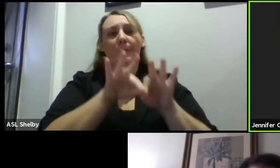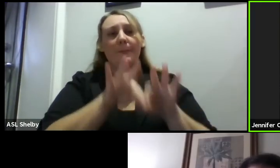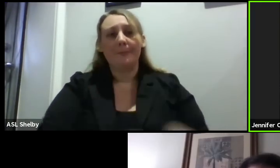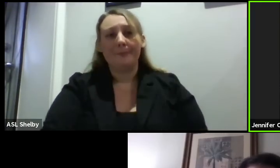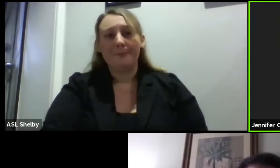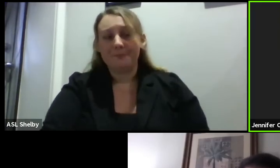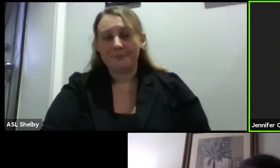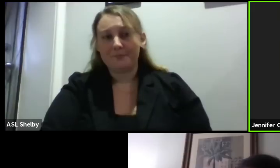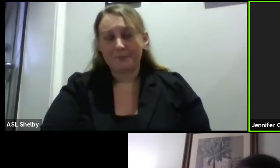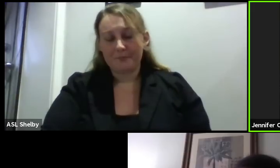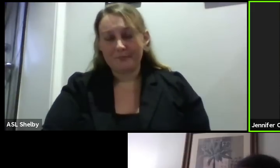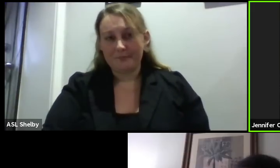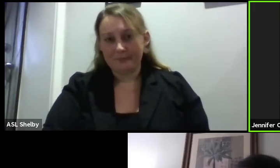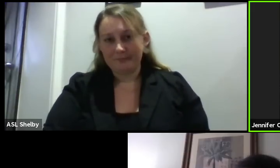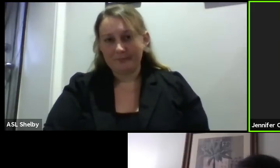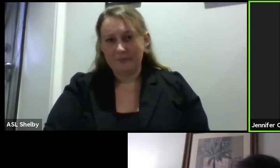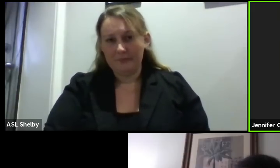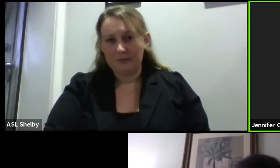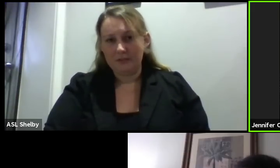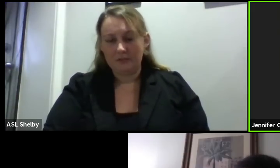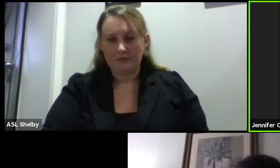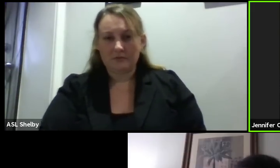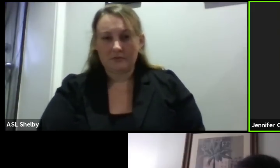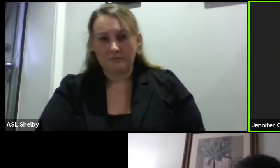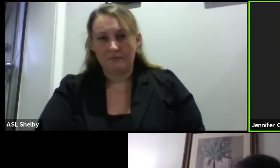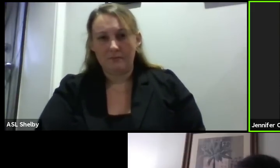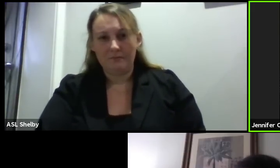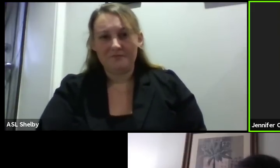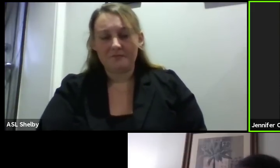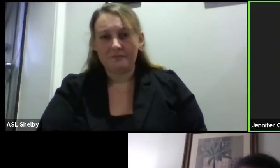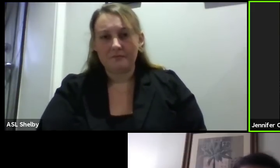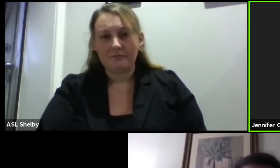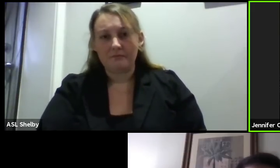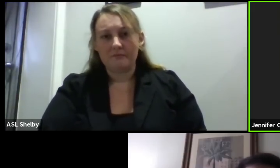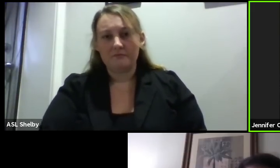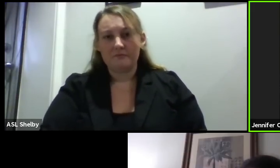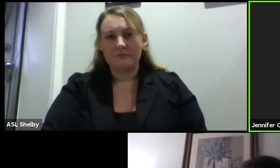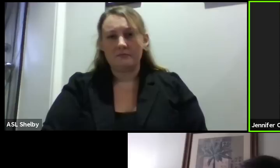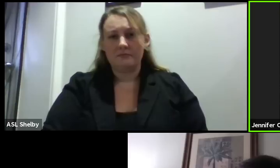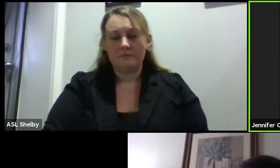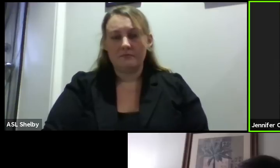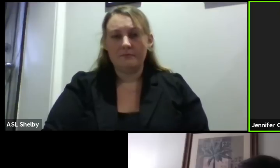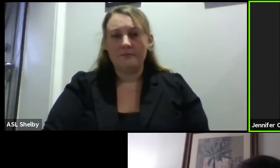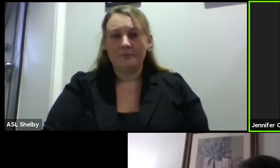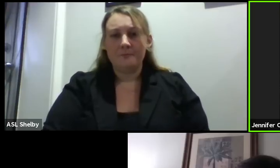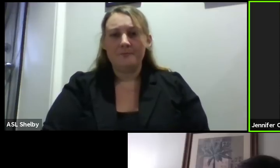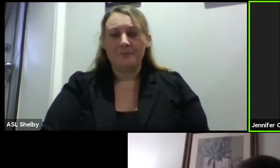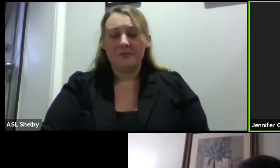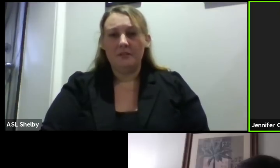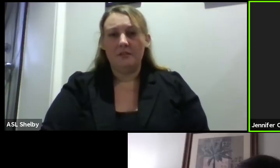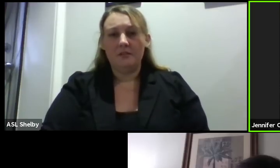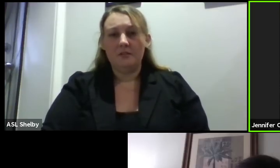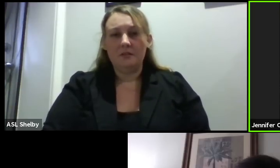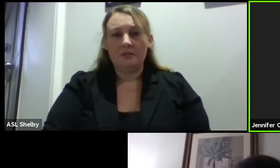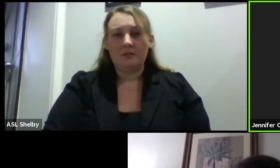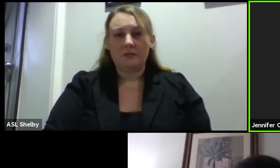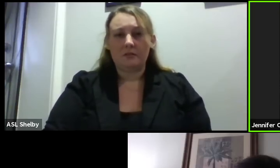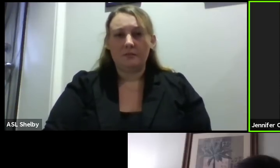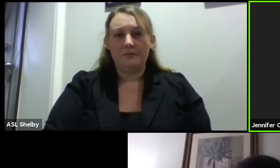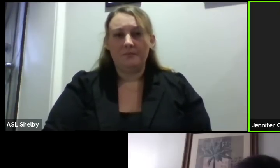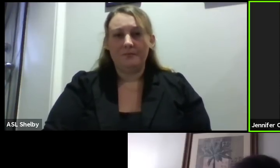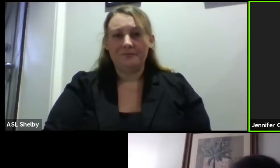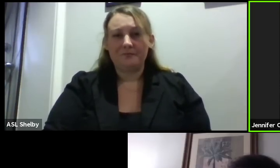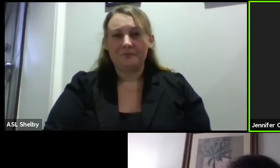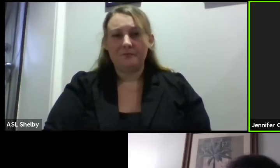Soy Jennifer, soy una mujer trans puertorriqueña. Migré a New York en el año